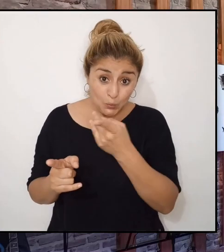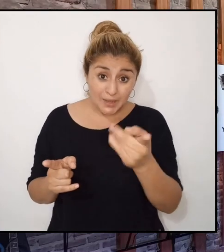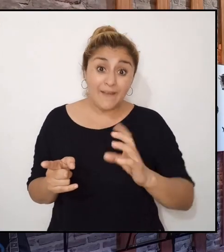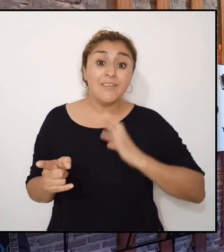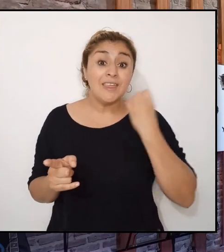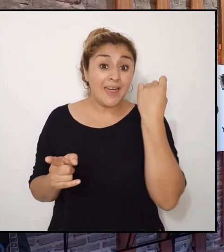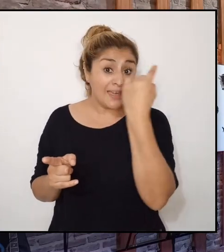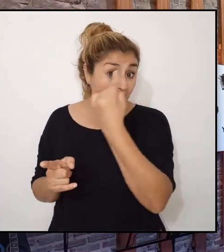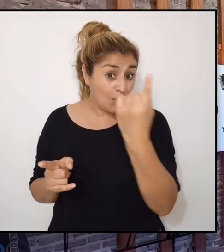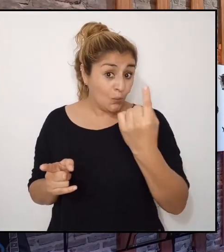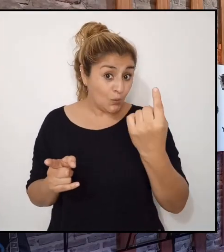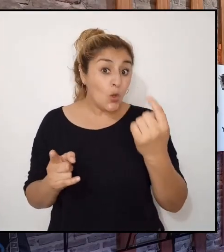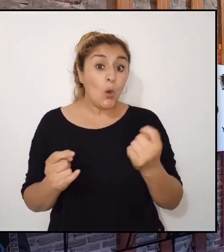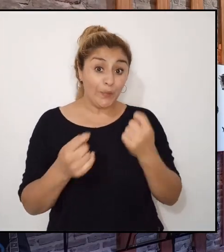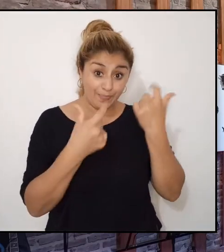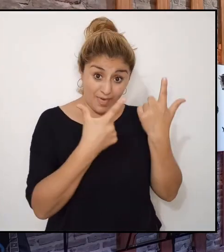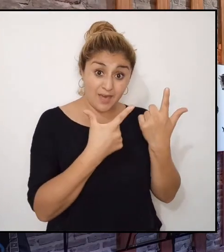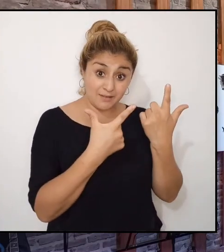Gloria a Dios.